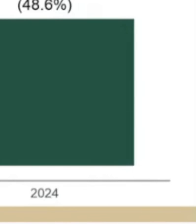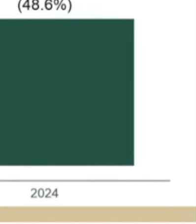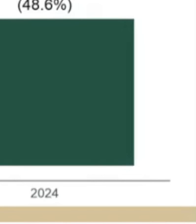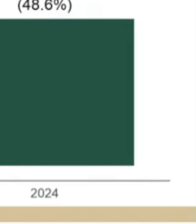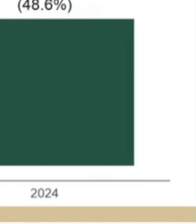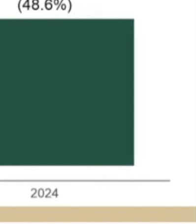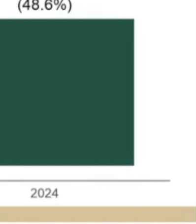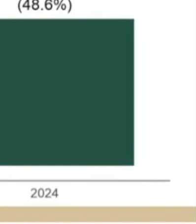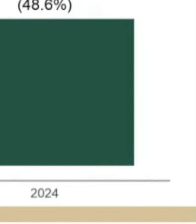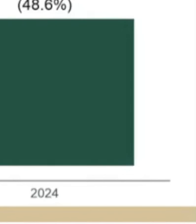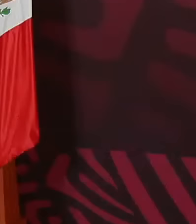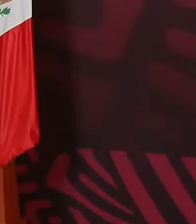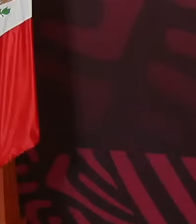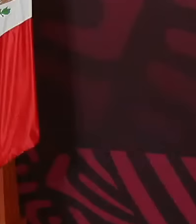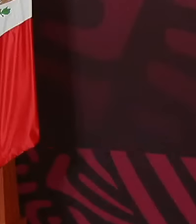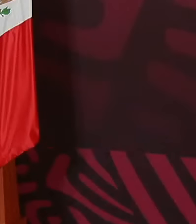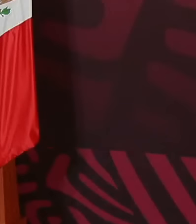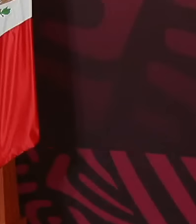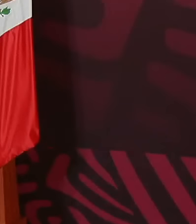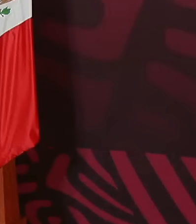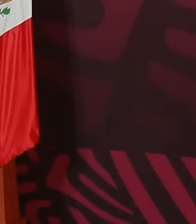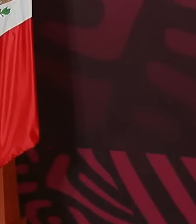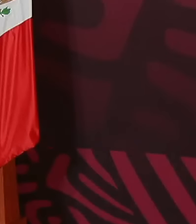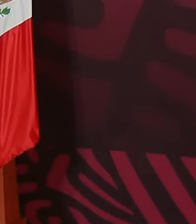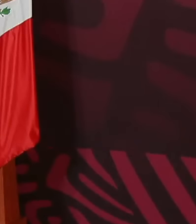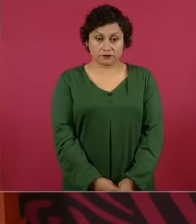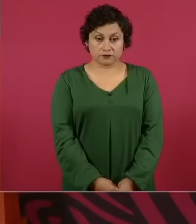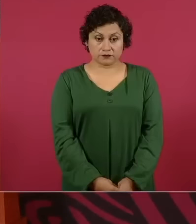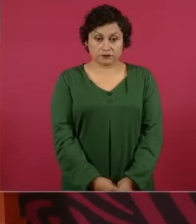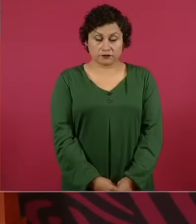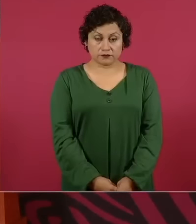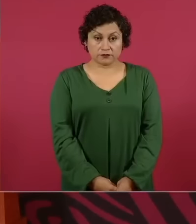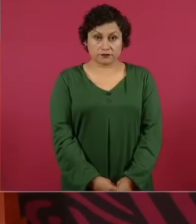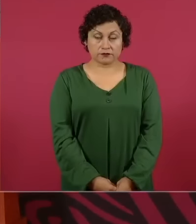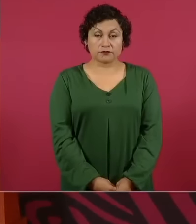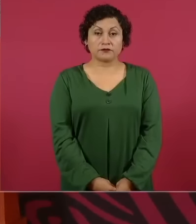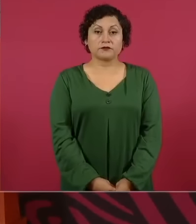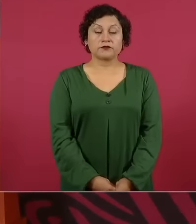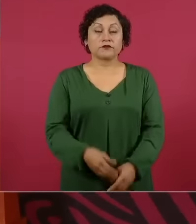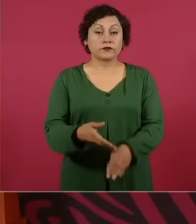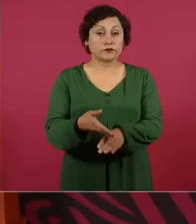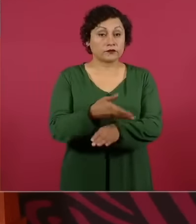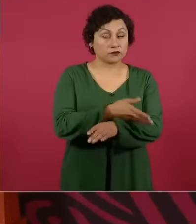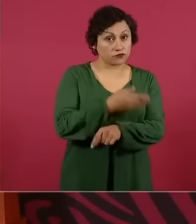con Calderón, el incremento